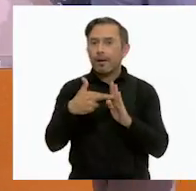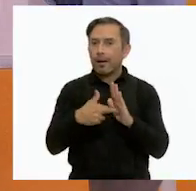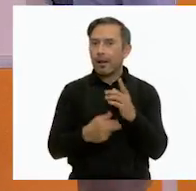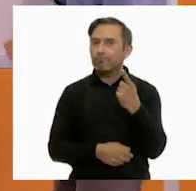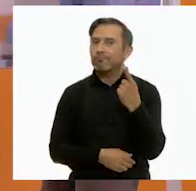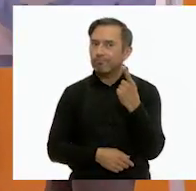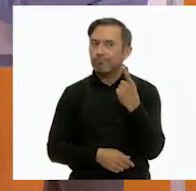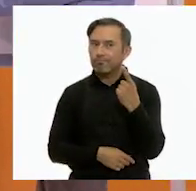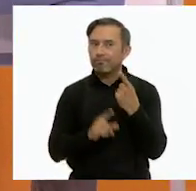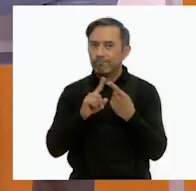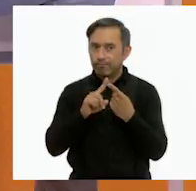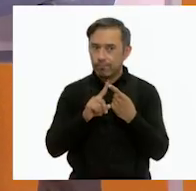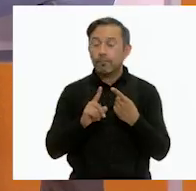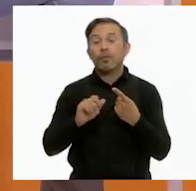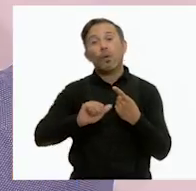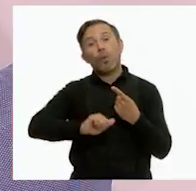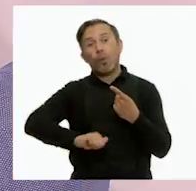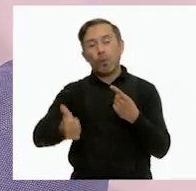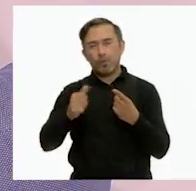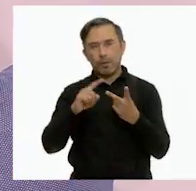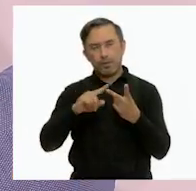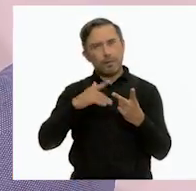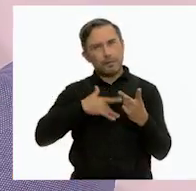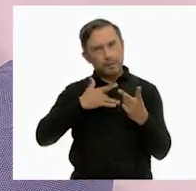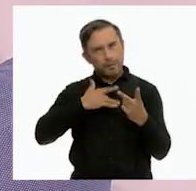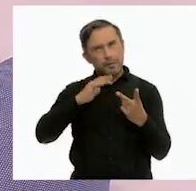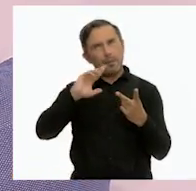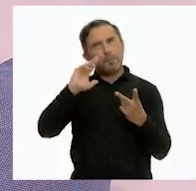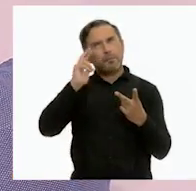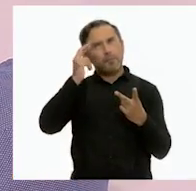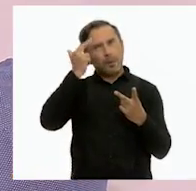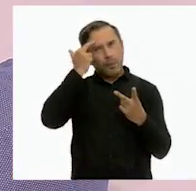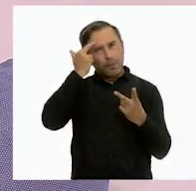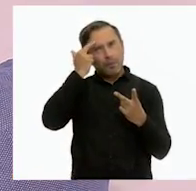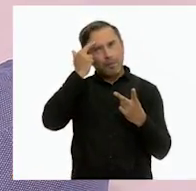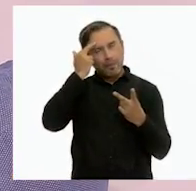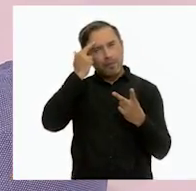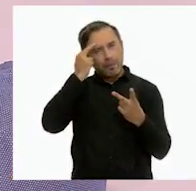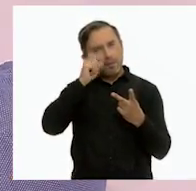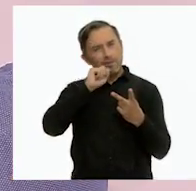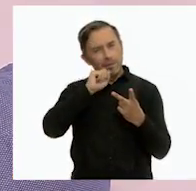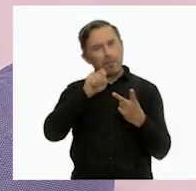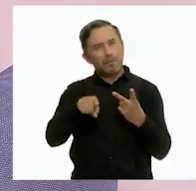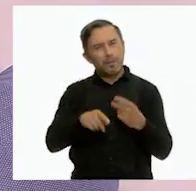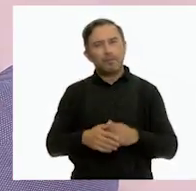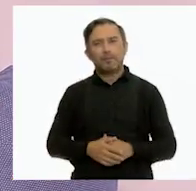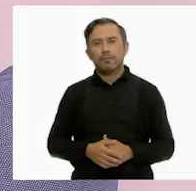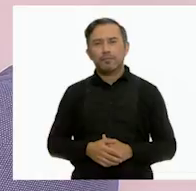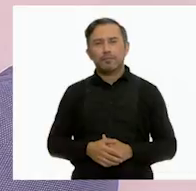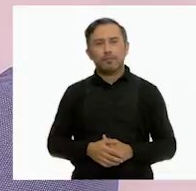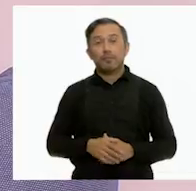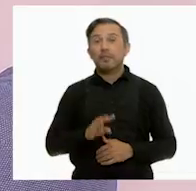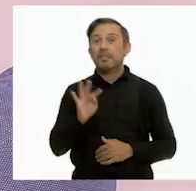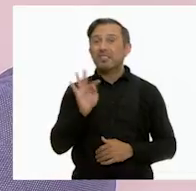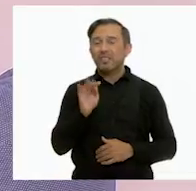siguiente, me acuerdo también que cuando tuviéramos una